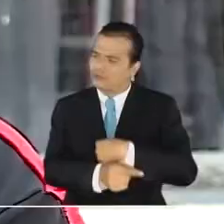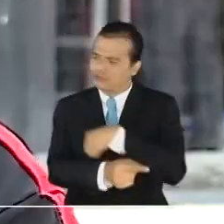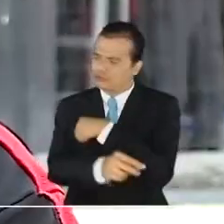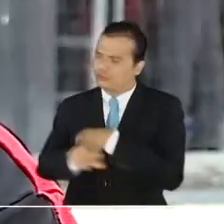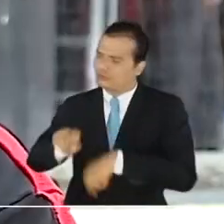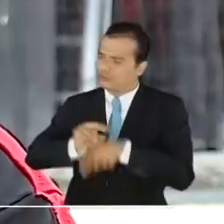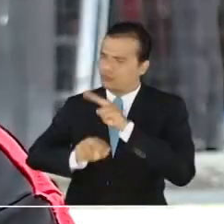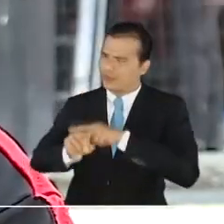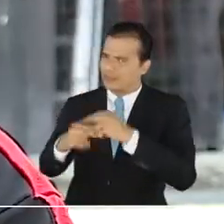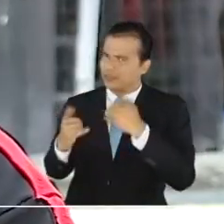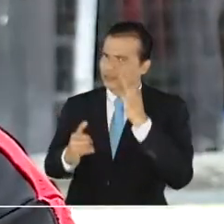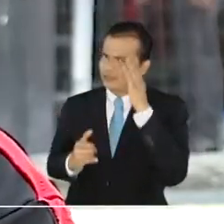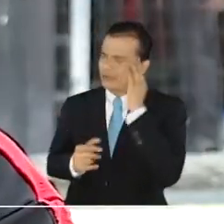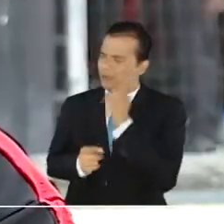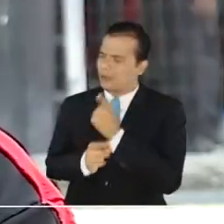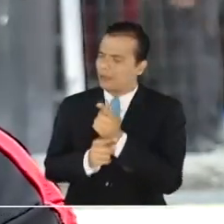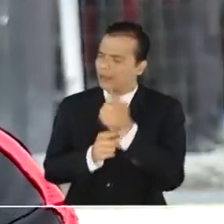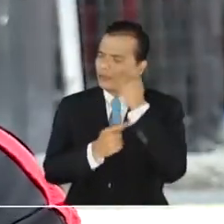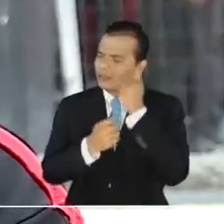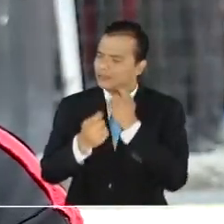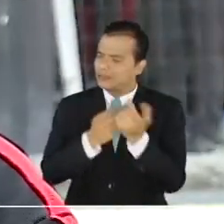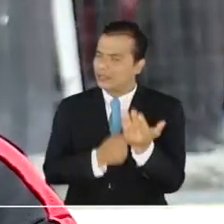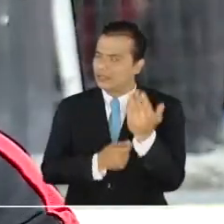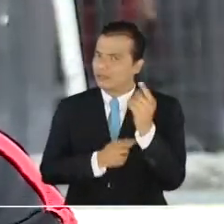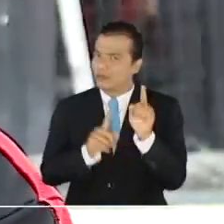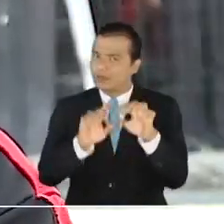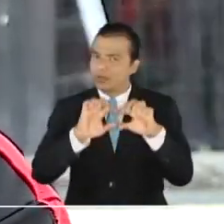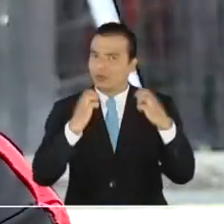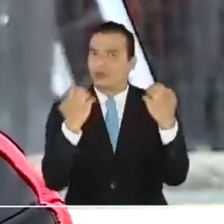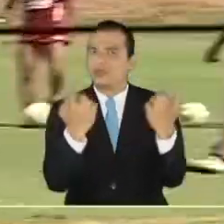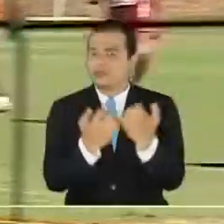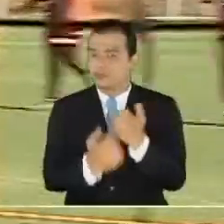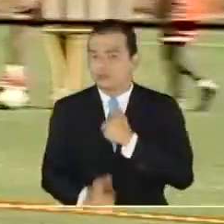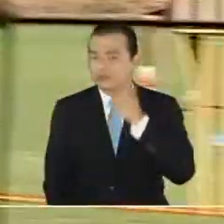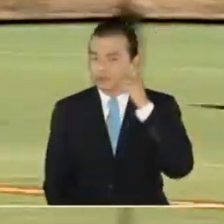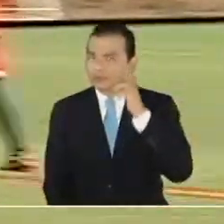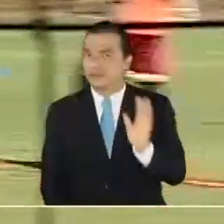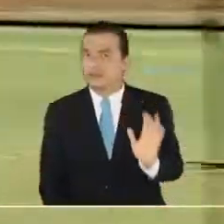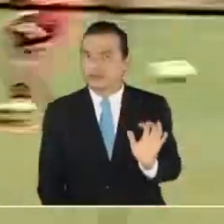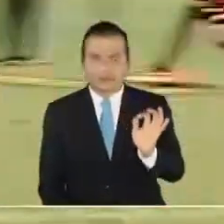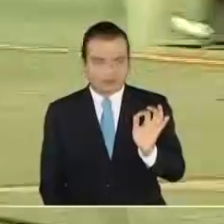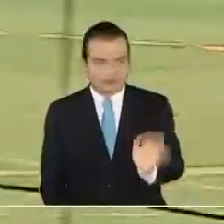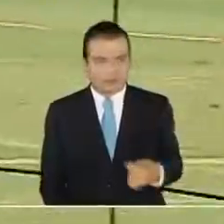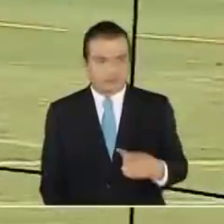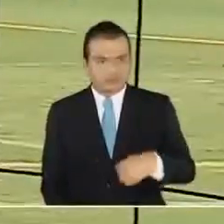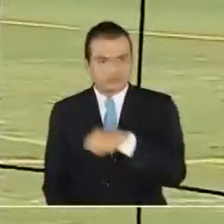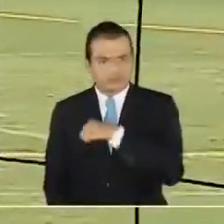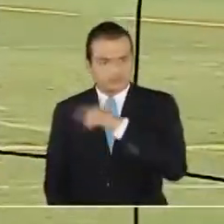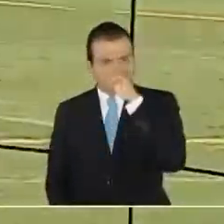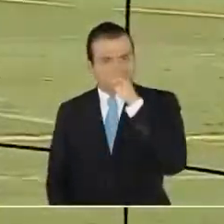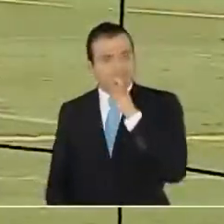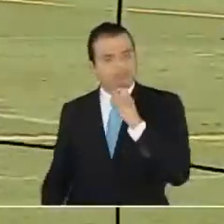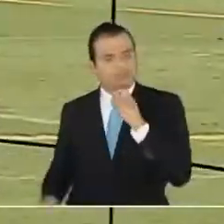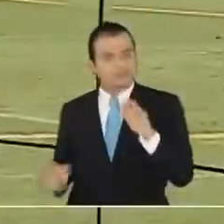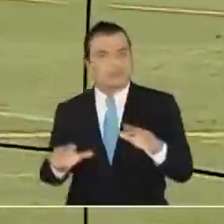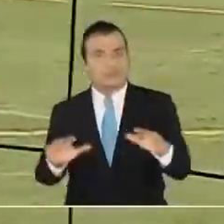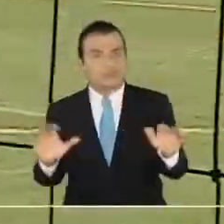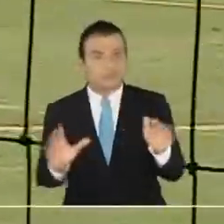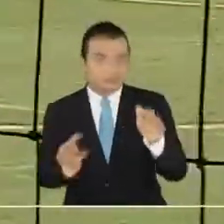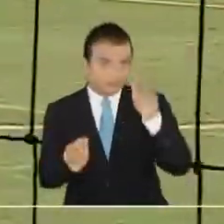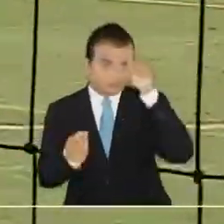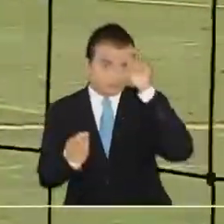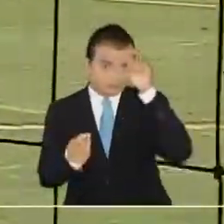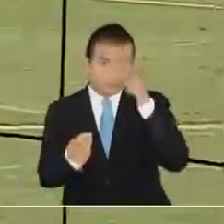creo, si no me equivoco, no, que hemos convertido en todos los partidos. América sin Adrián Ramos y Duván Vergara llega ganando la